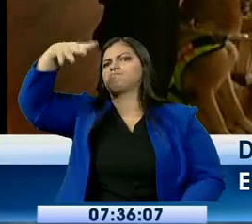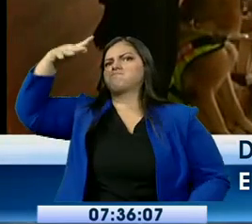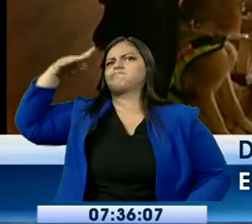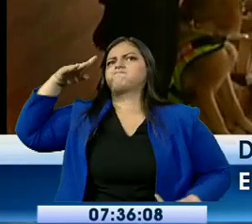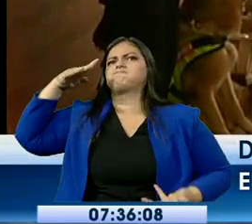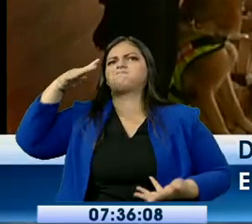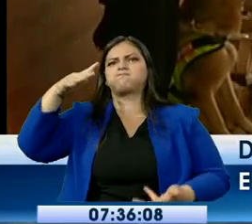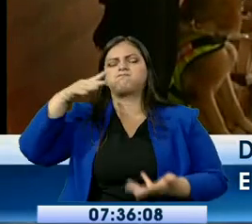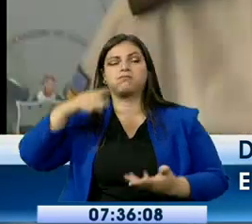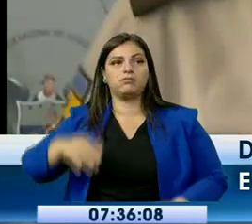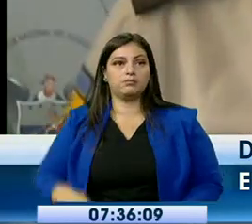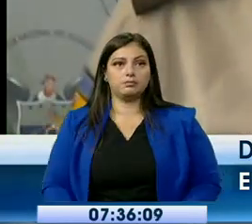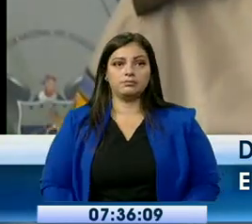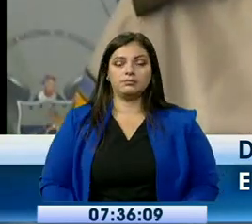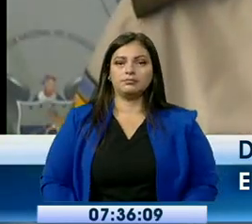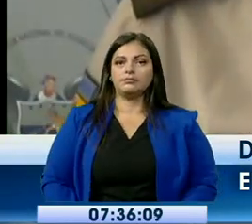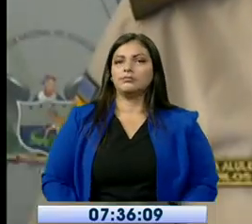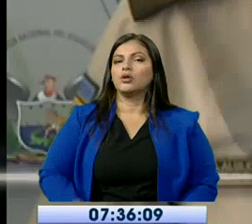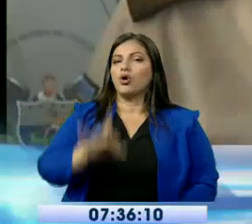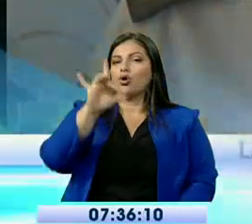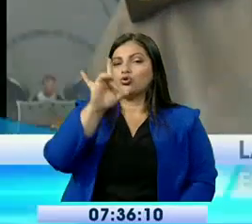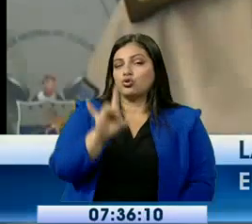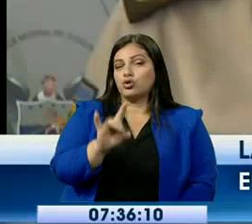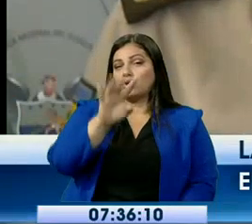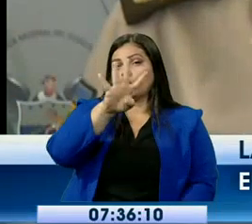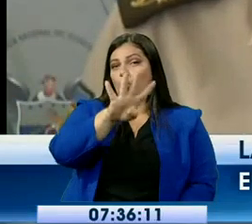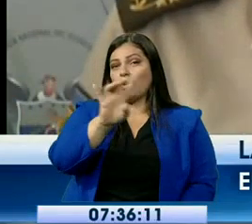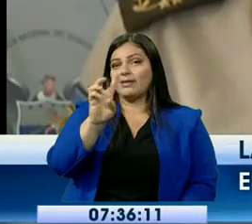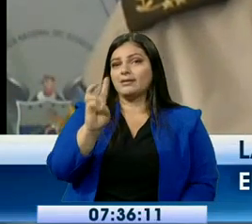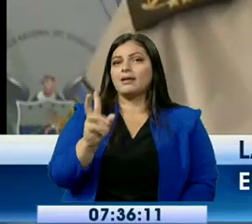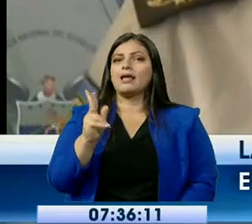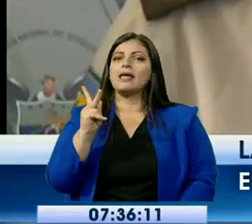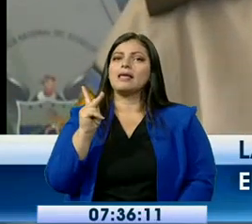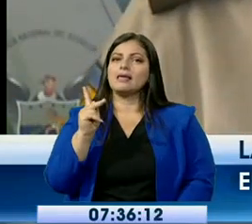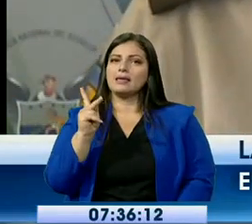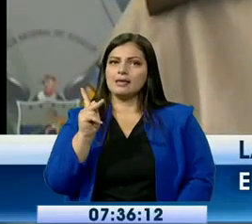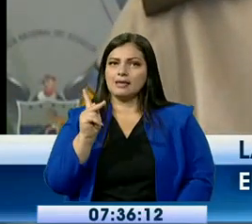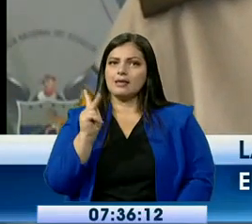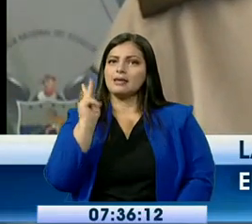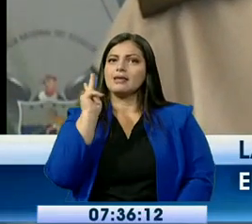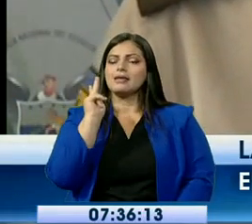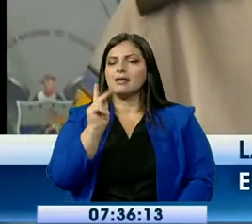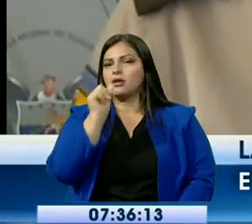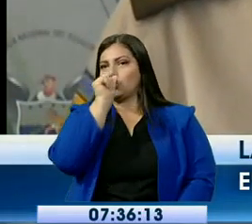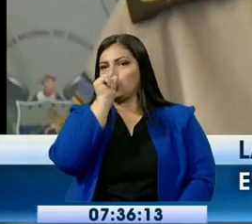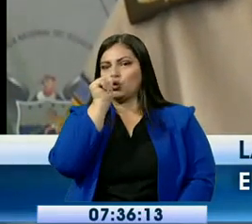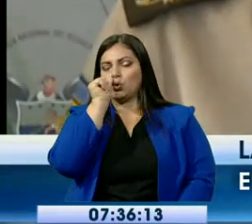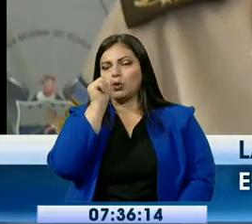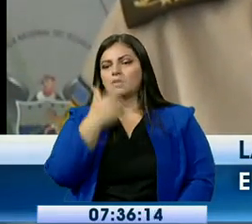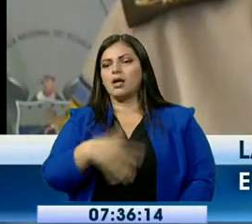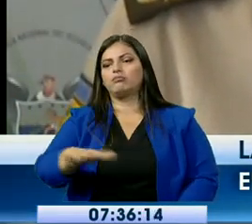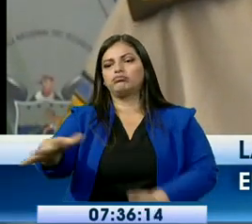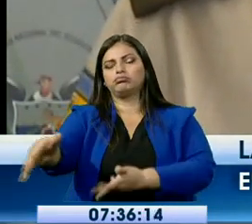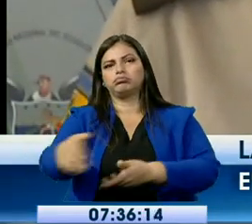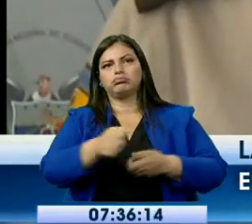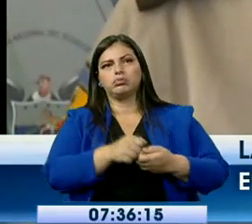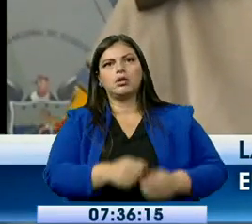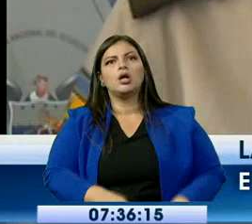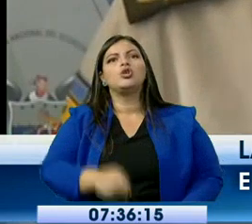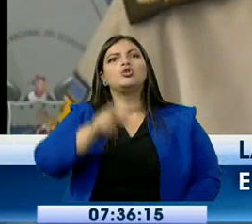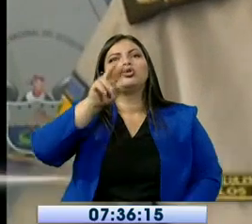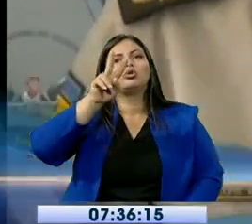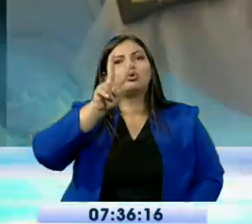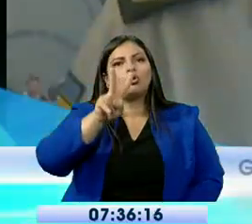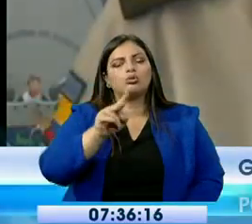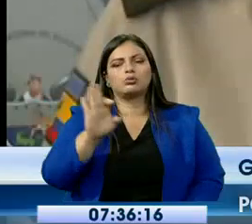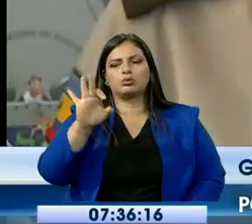el narcotráfico. 846 kilos para el tráfico consumo interno y 2 toneladas para